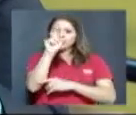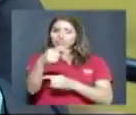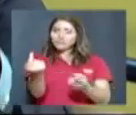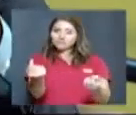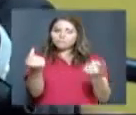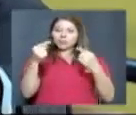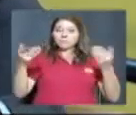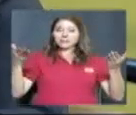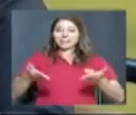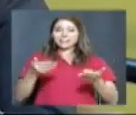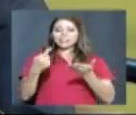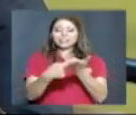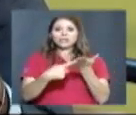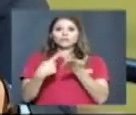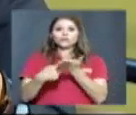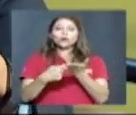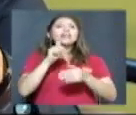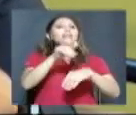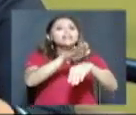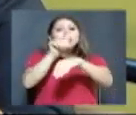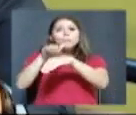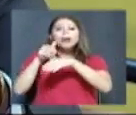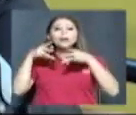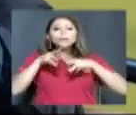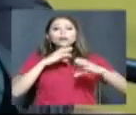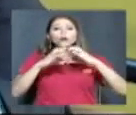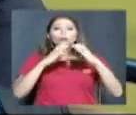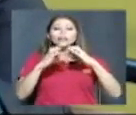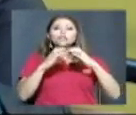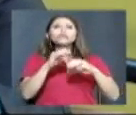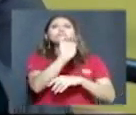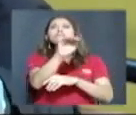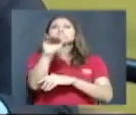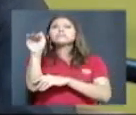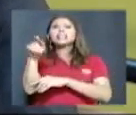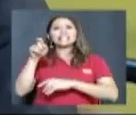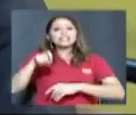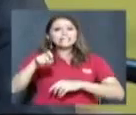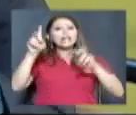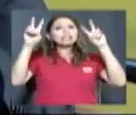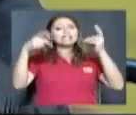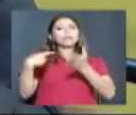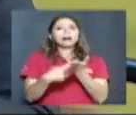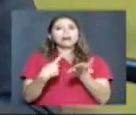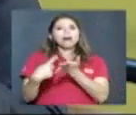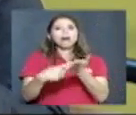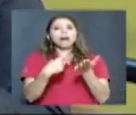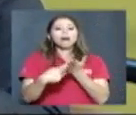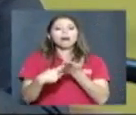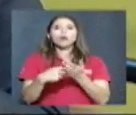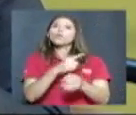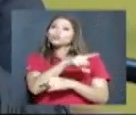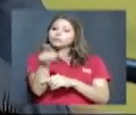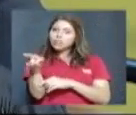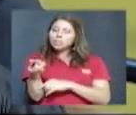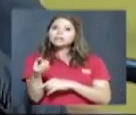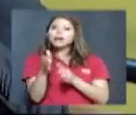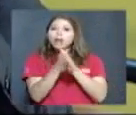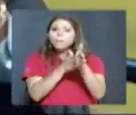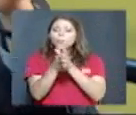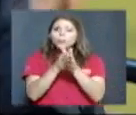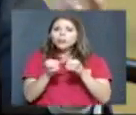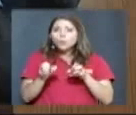discusión, llamar a los medios de comunicación, decirles de la necesidad de que se pongan la picota a un tema como este. No dejen la oportunidad que esto